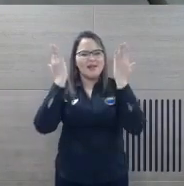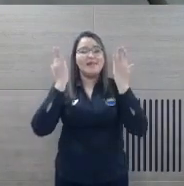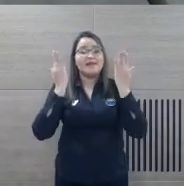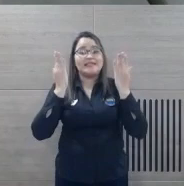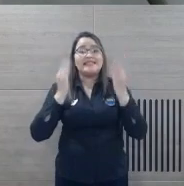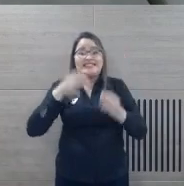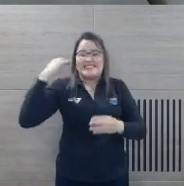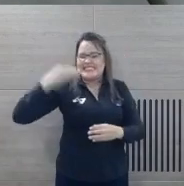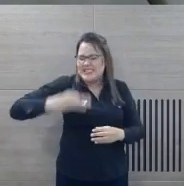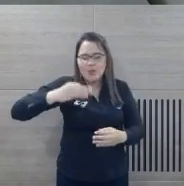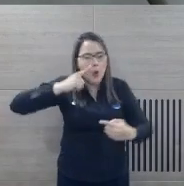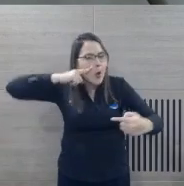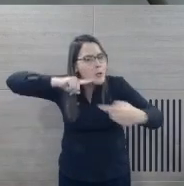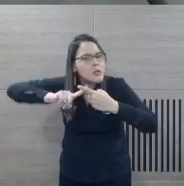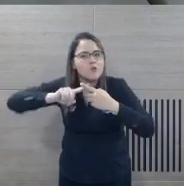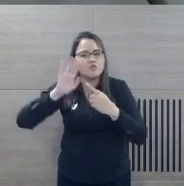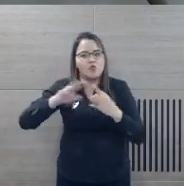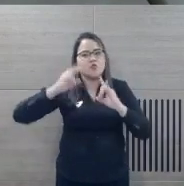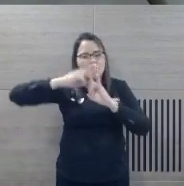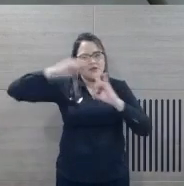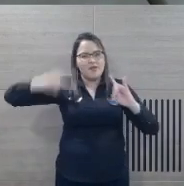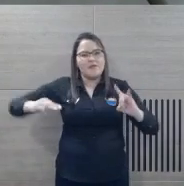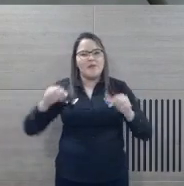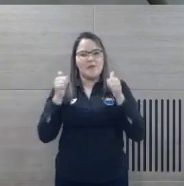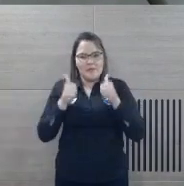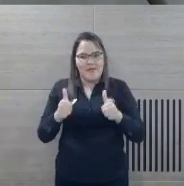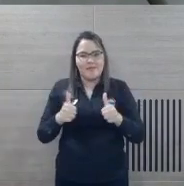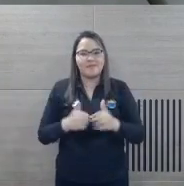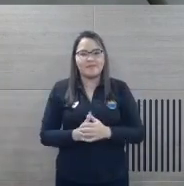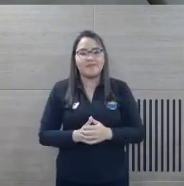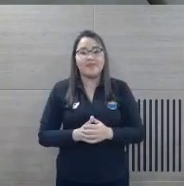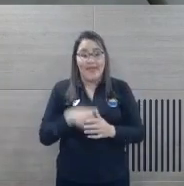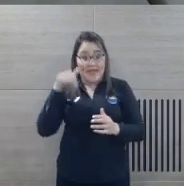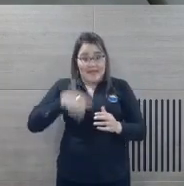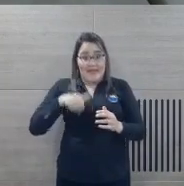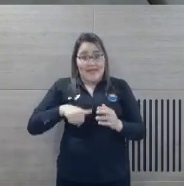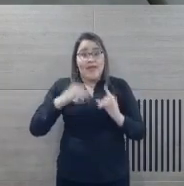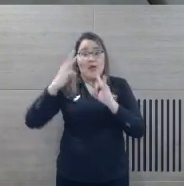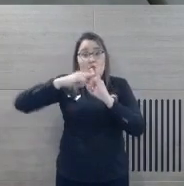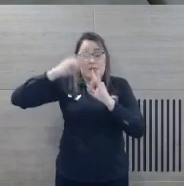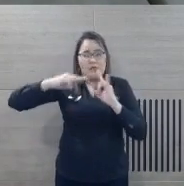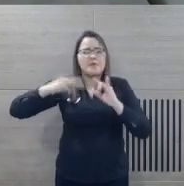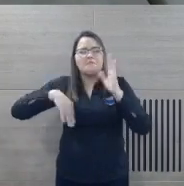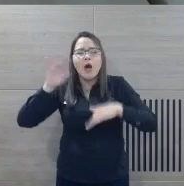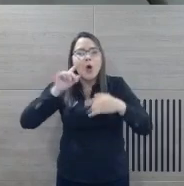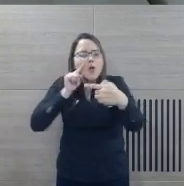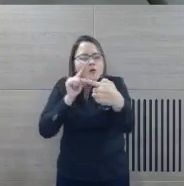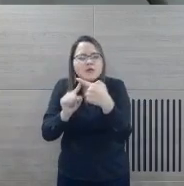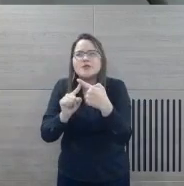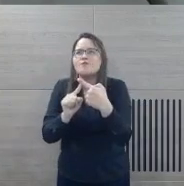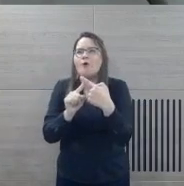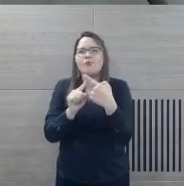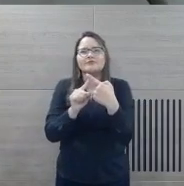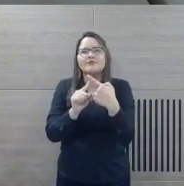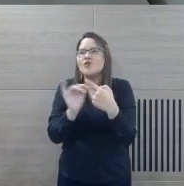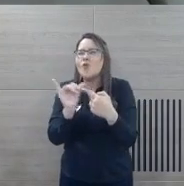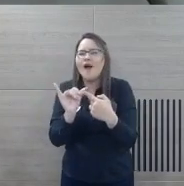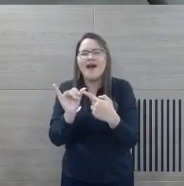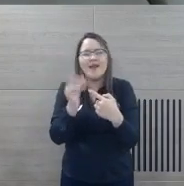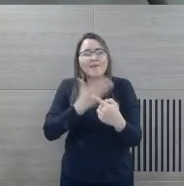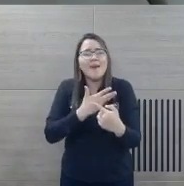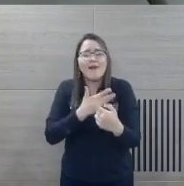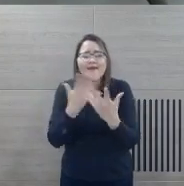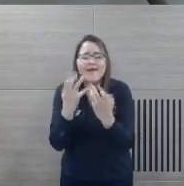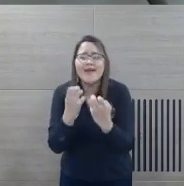menos. Esta universidad es como esa madre que ve crecer a sus hijos y quiere que vuelen alto, pero siempre quiere que vuelvan y retornen a su